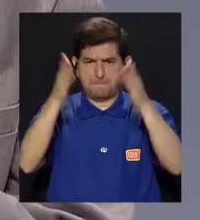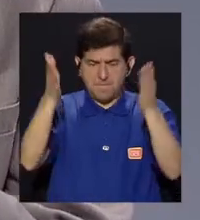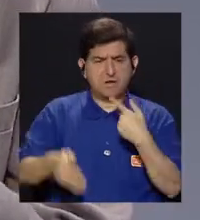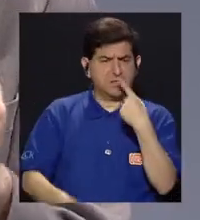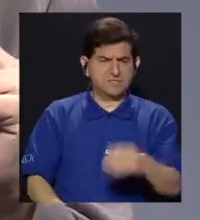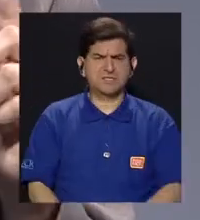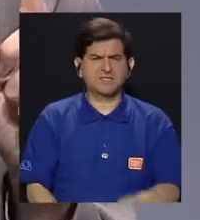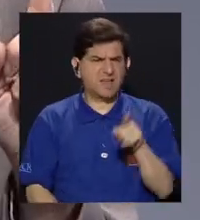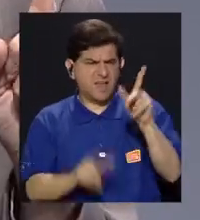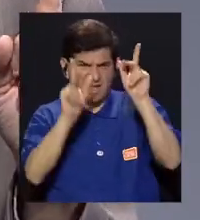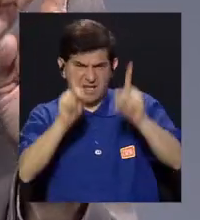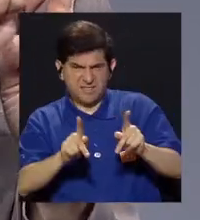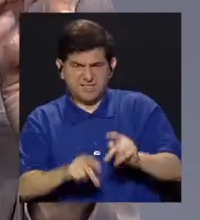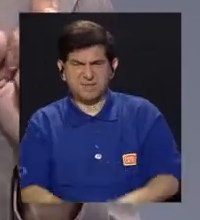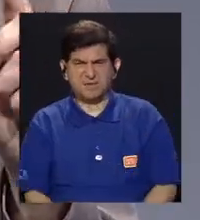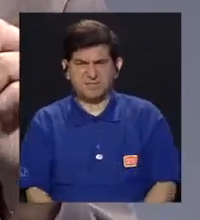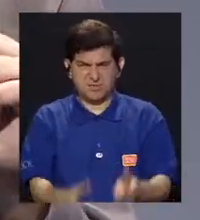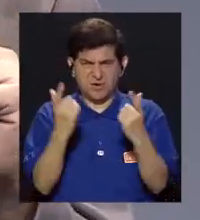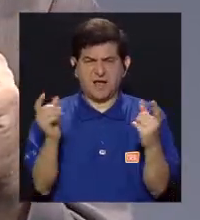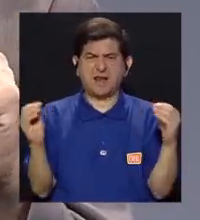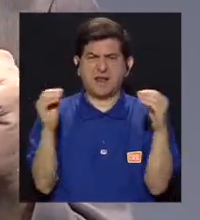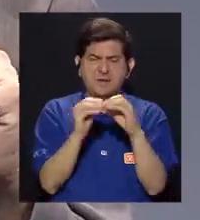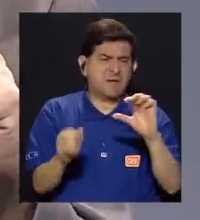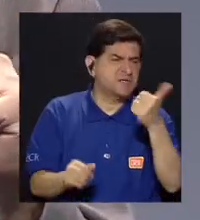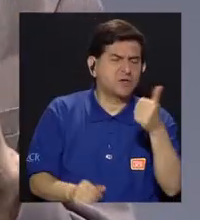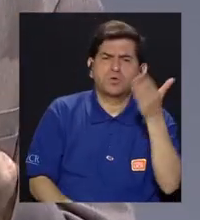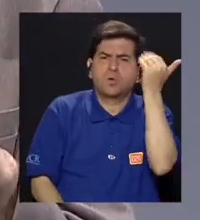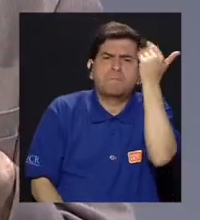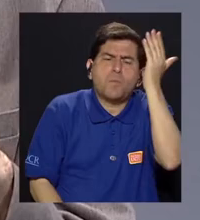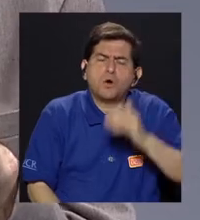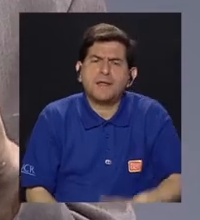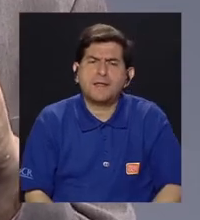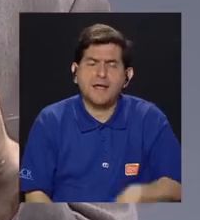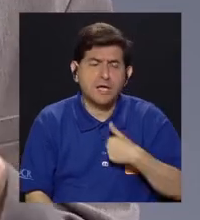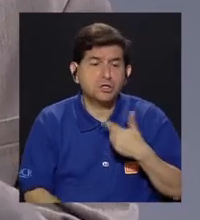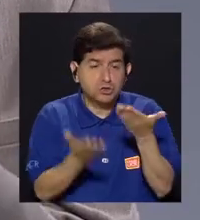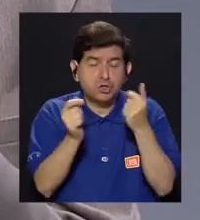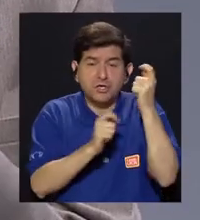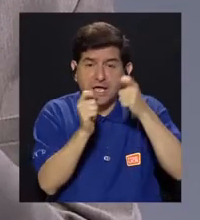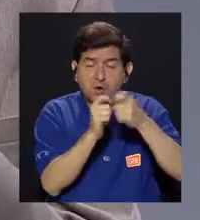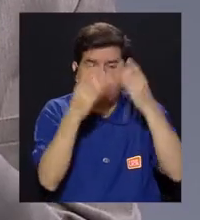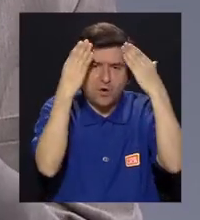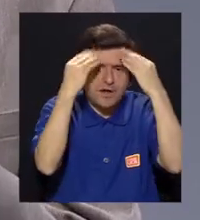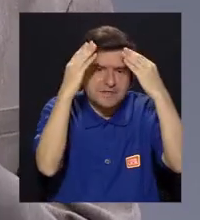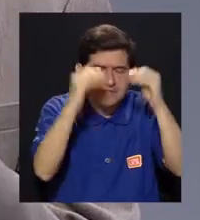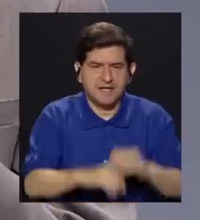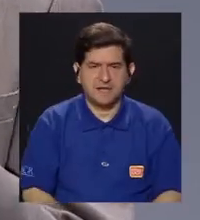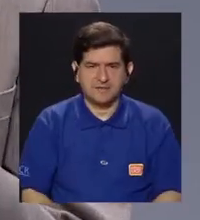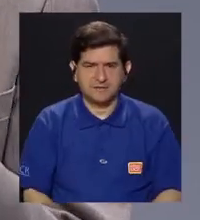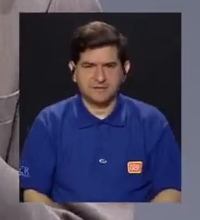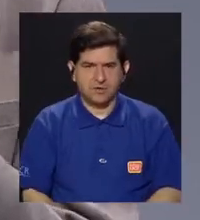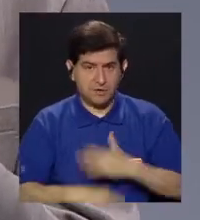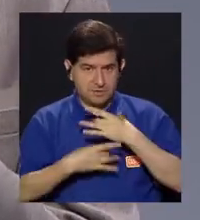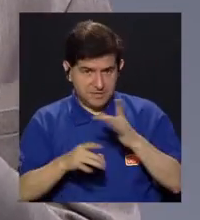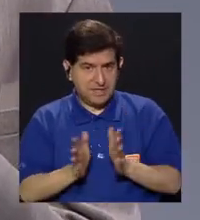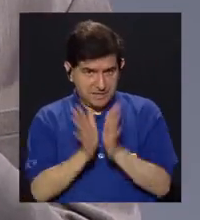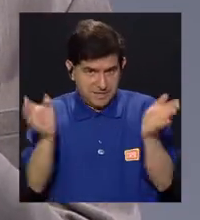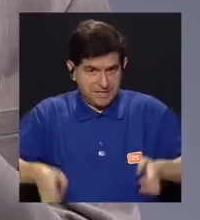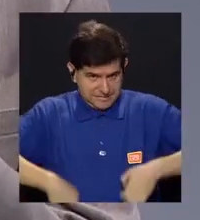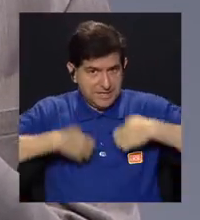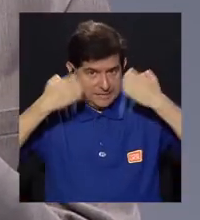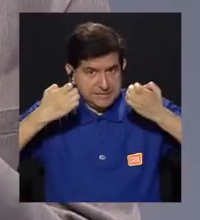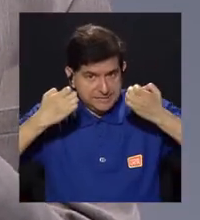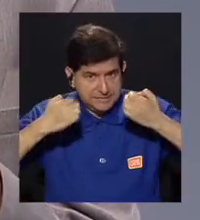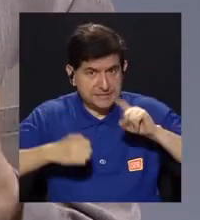periodista diga bueno porque esta persona está ganando más que los demás quiero ese dato en concreto y si hay interés